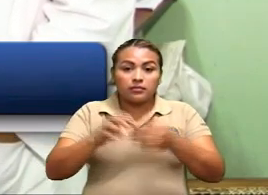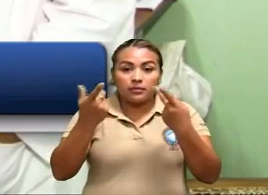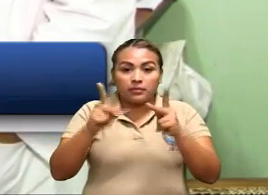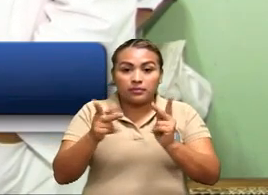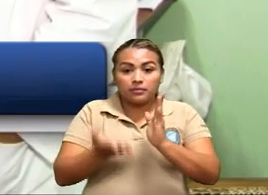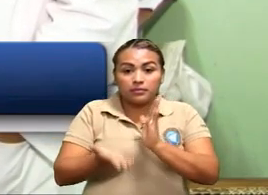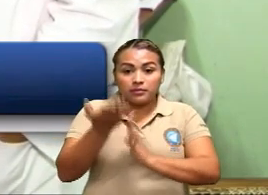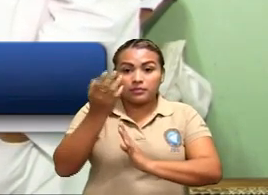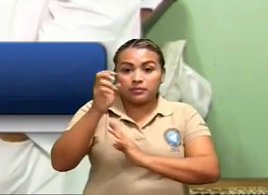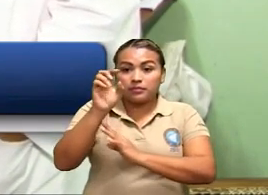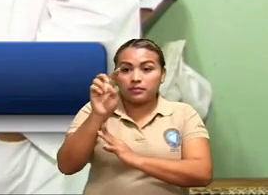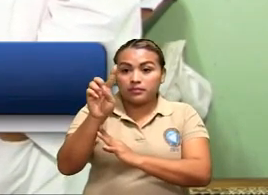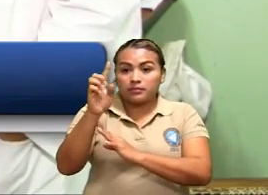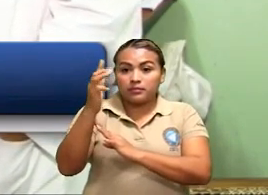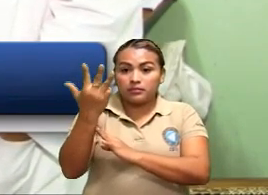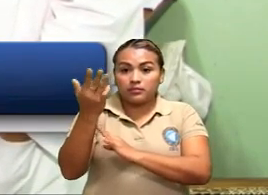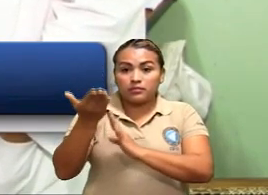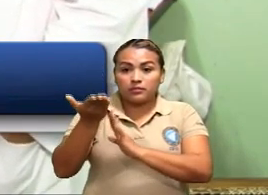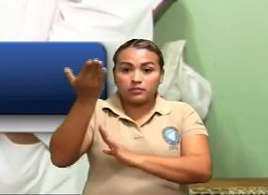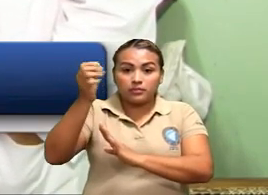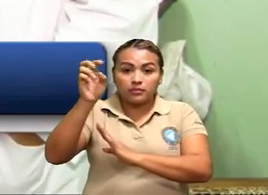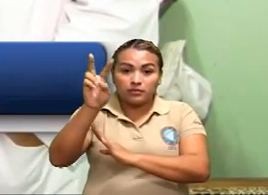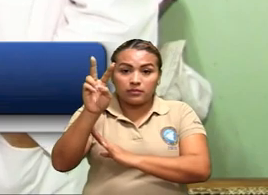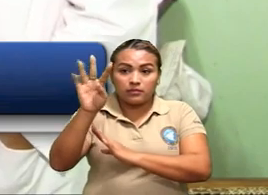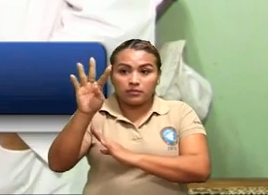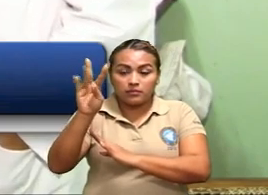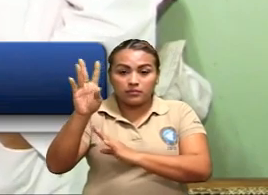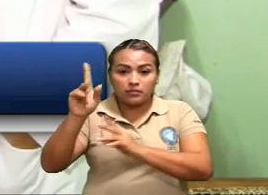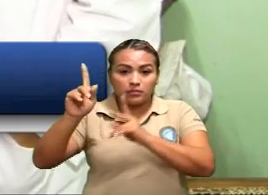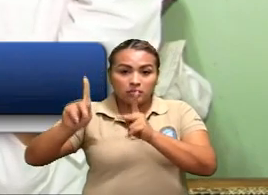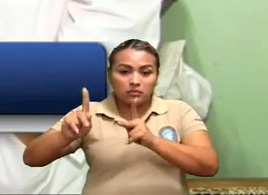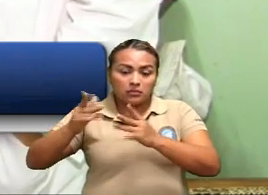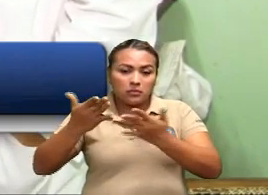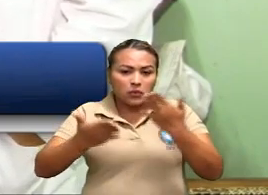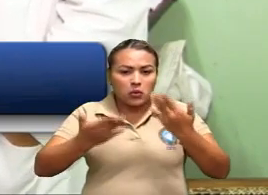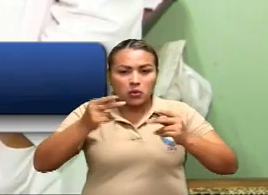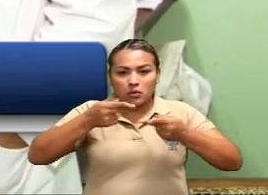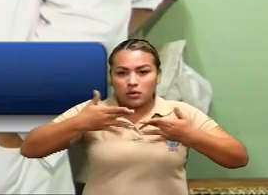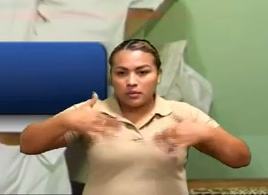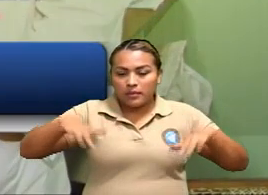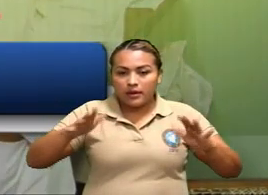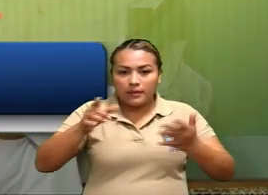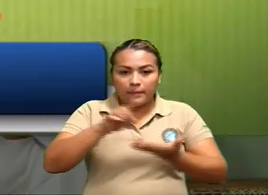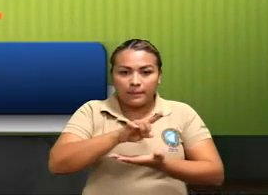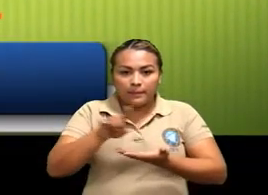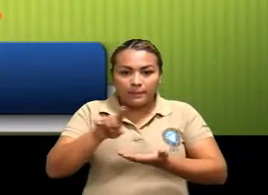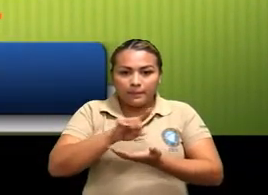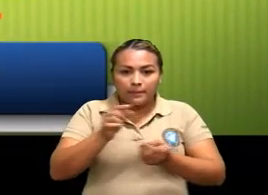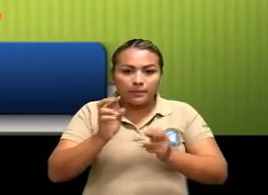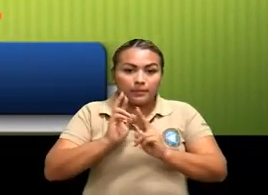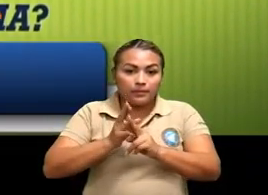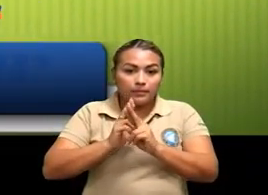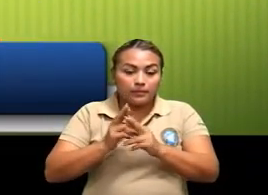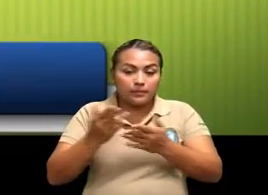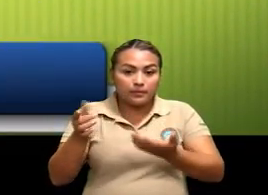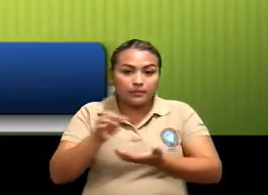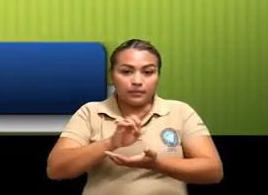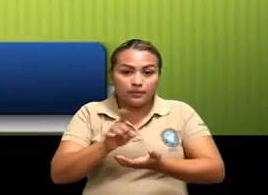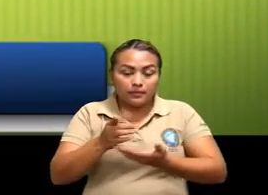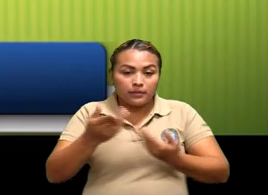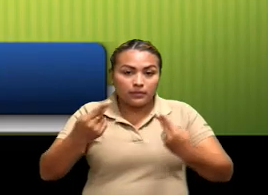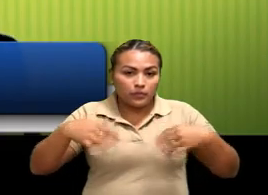De 19 a 24.9, el paciente está en peso normal. lo que nos dé el resultado del peso y talla, ¿verdad? Que les